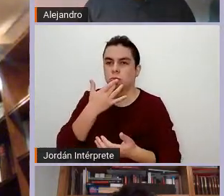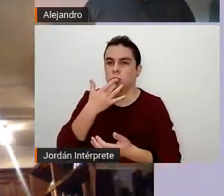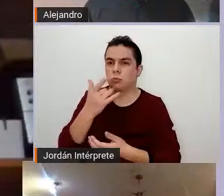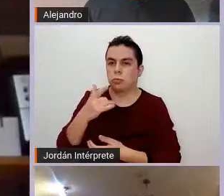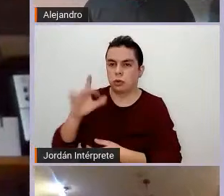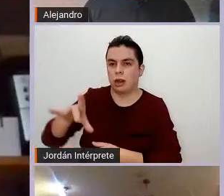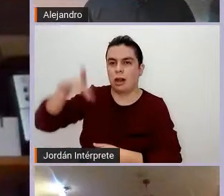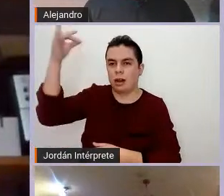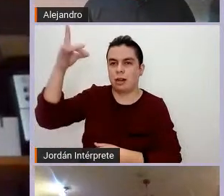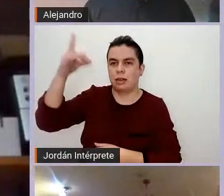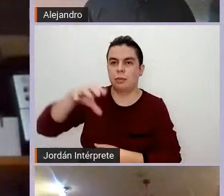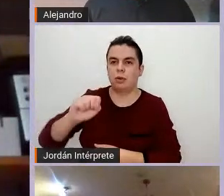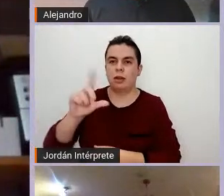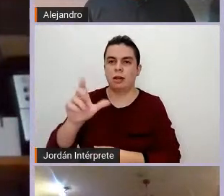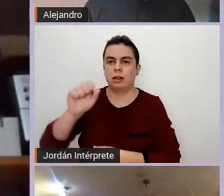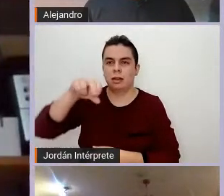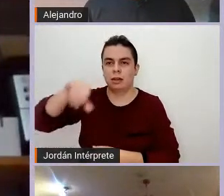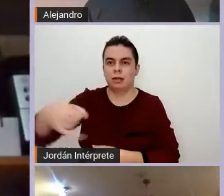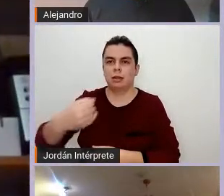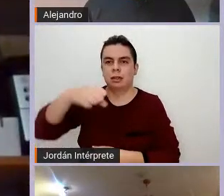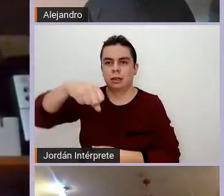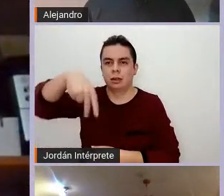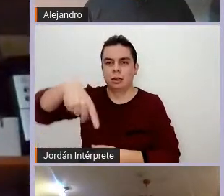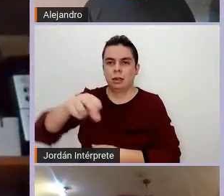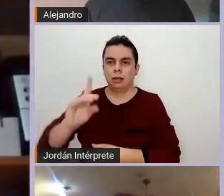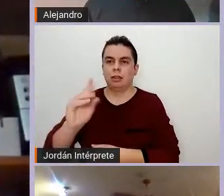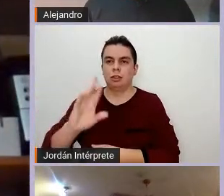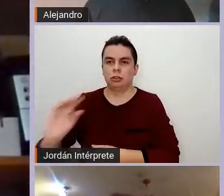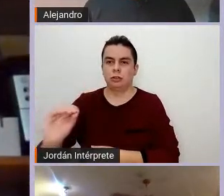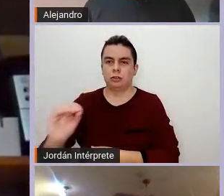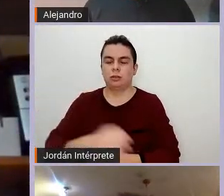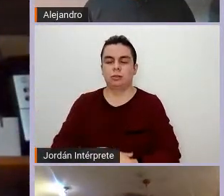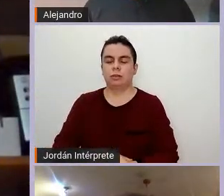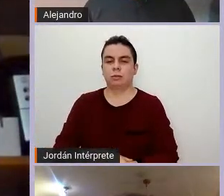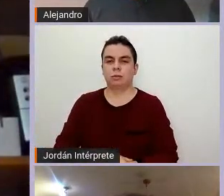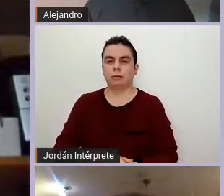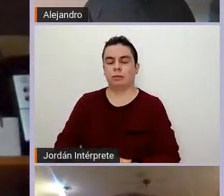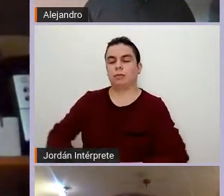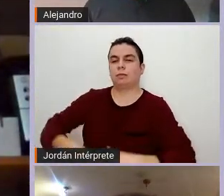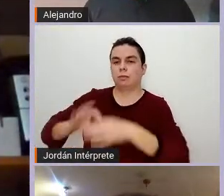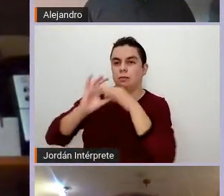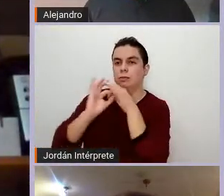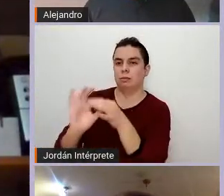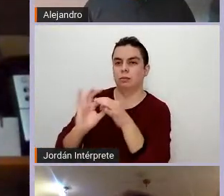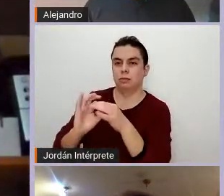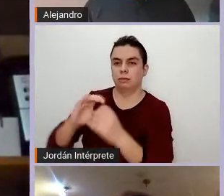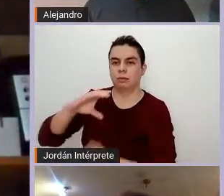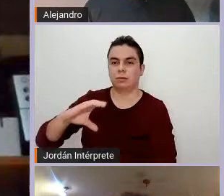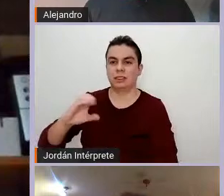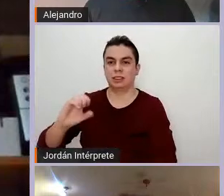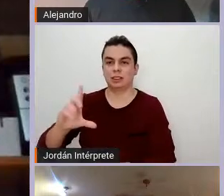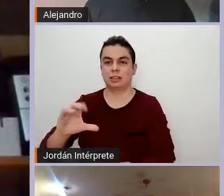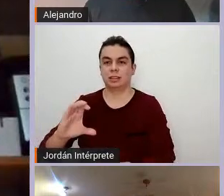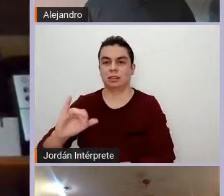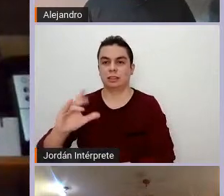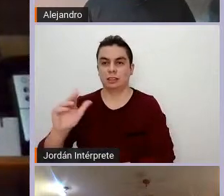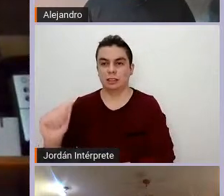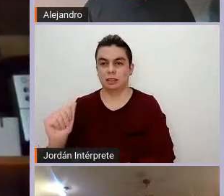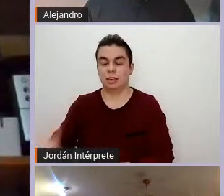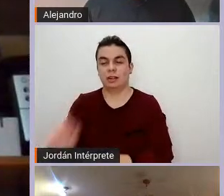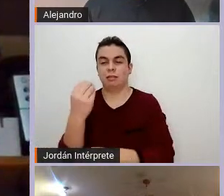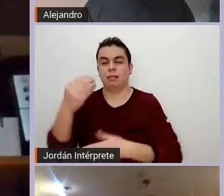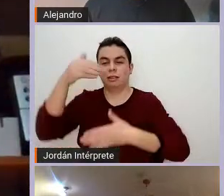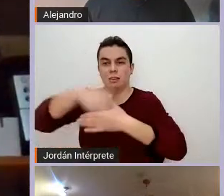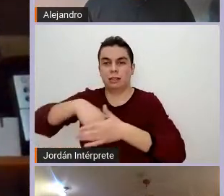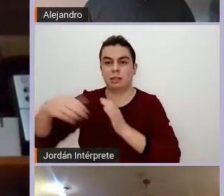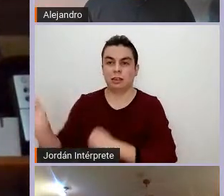Alejandro. Muchas gracias. Muchas gracias, Cecilia. Muy buenas tardes a todos y todas quienes nos acompañan el día